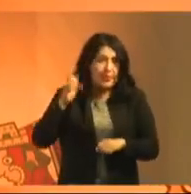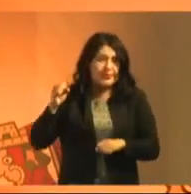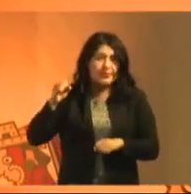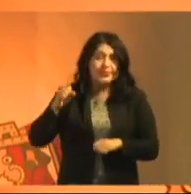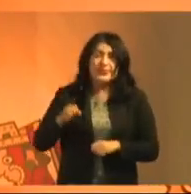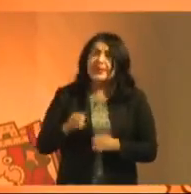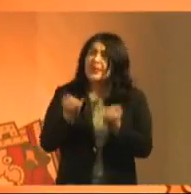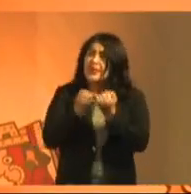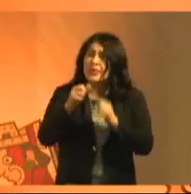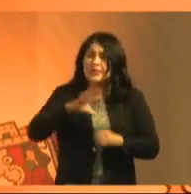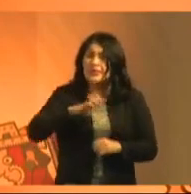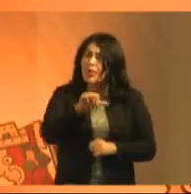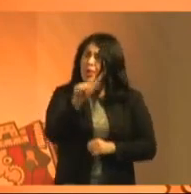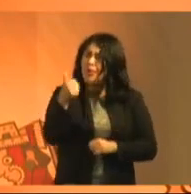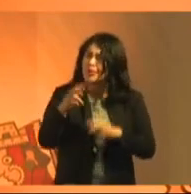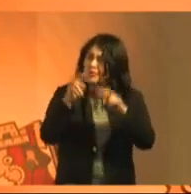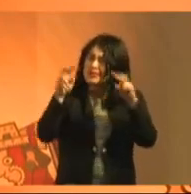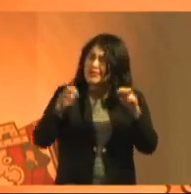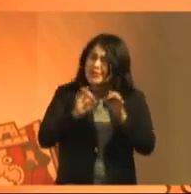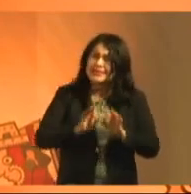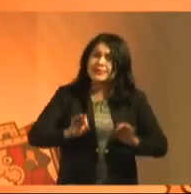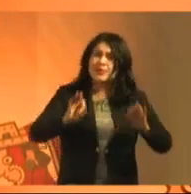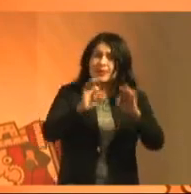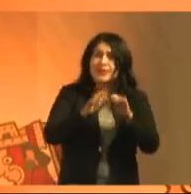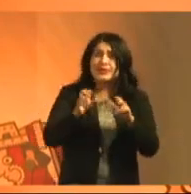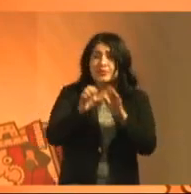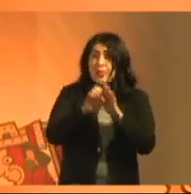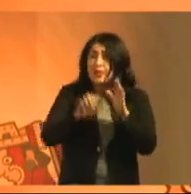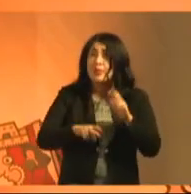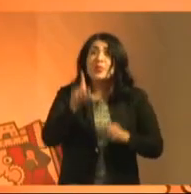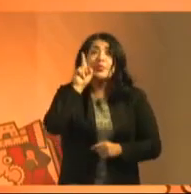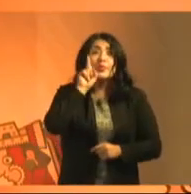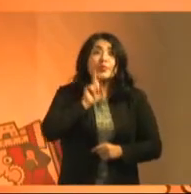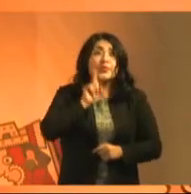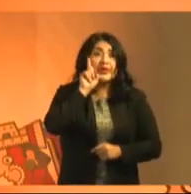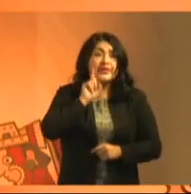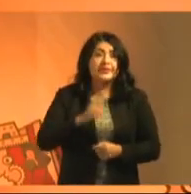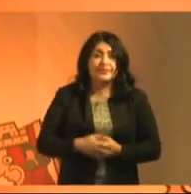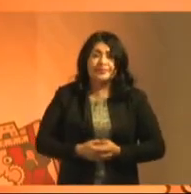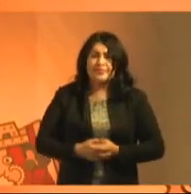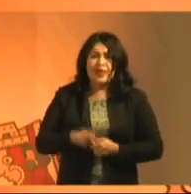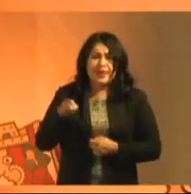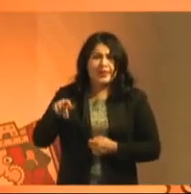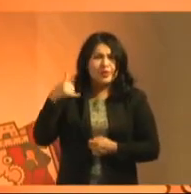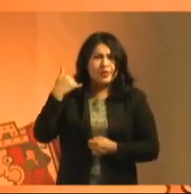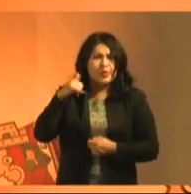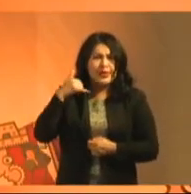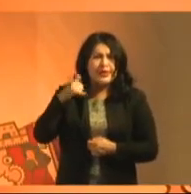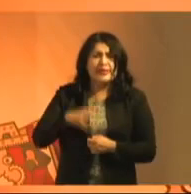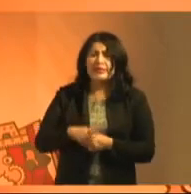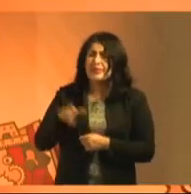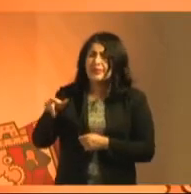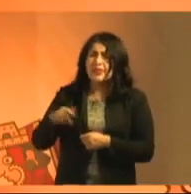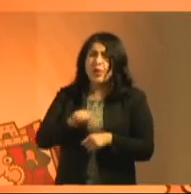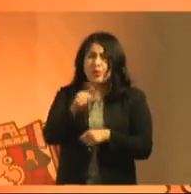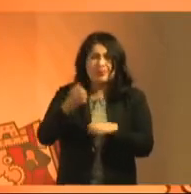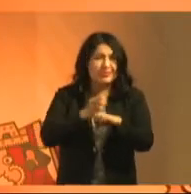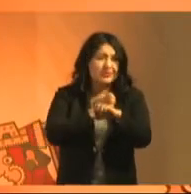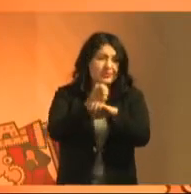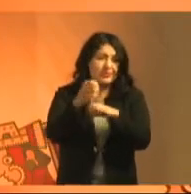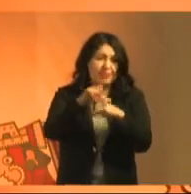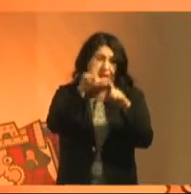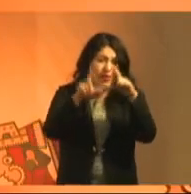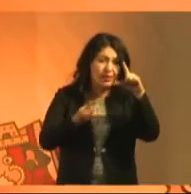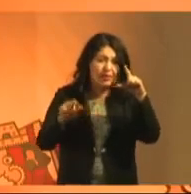otros temas que a él le resultan fundamentales el tema de la mujer por ejemplo que hay en yucatán como en ningún otro estado de la república por esos